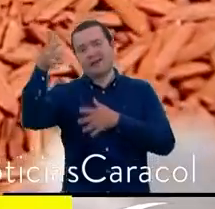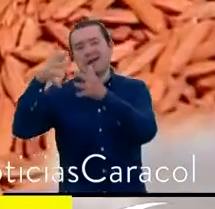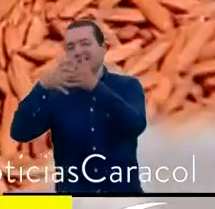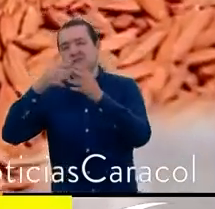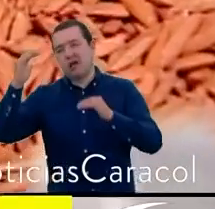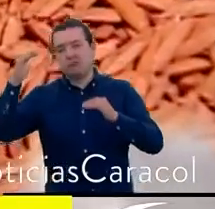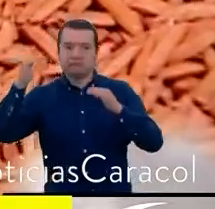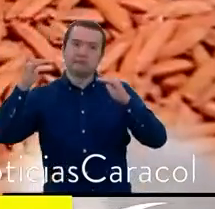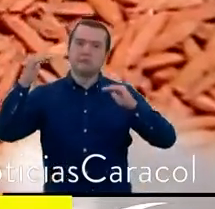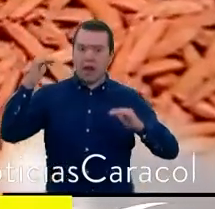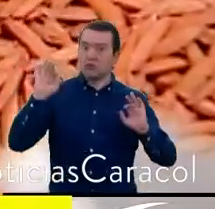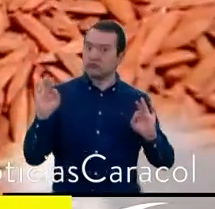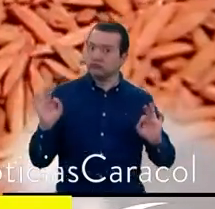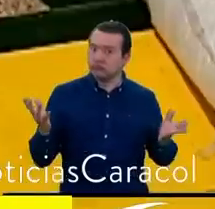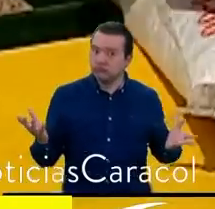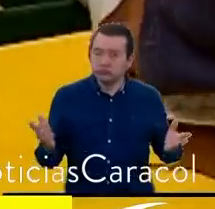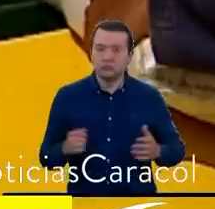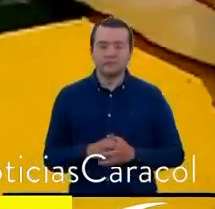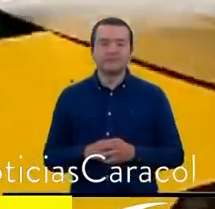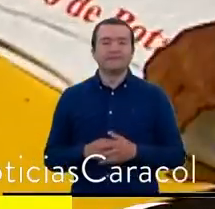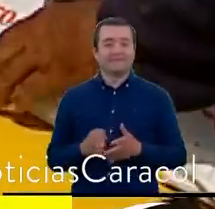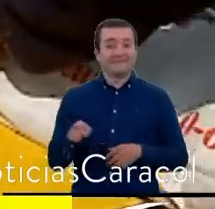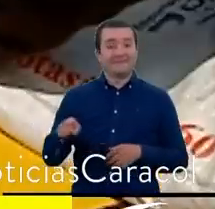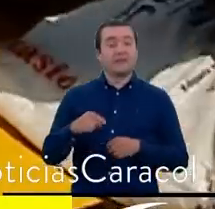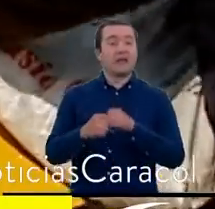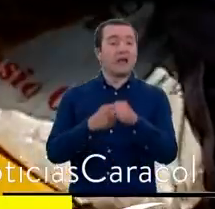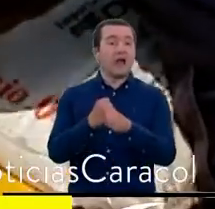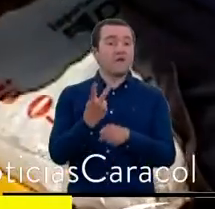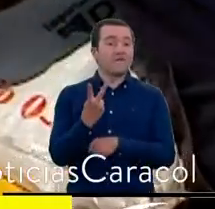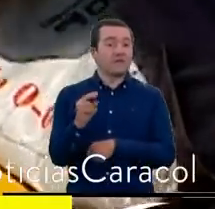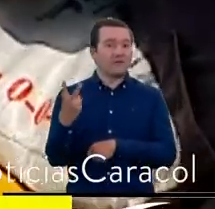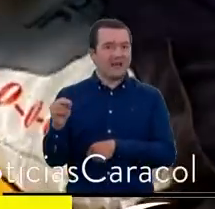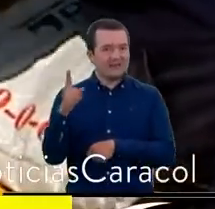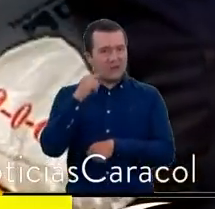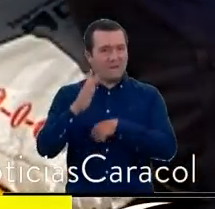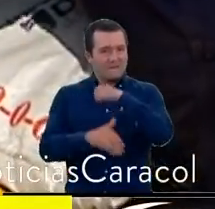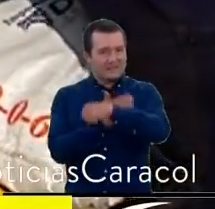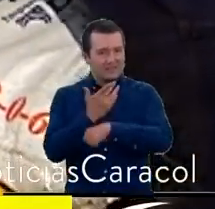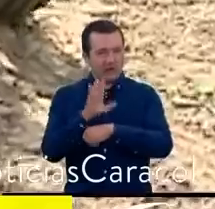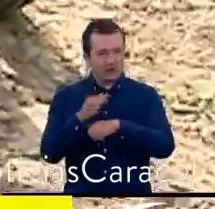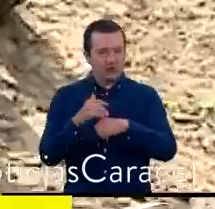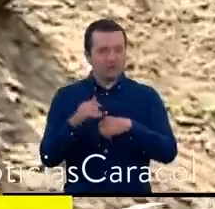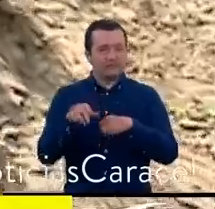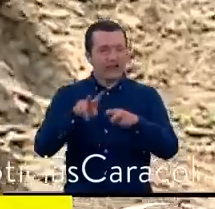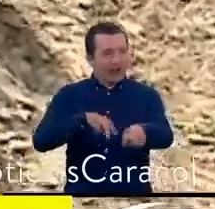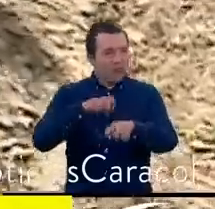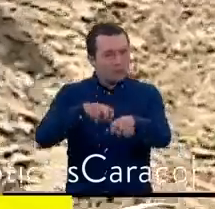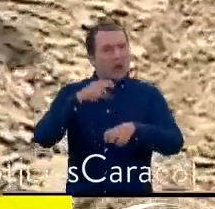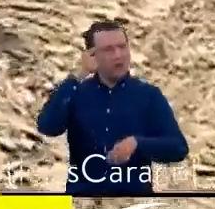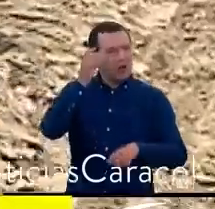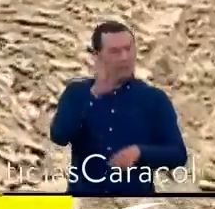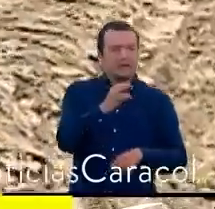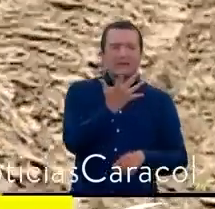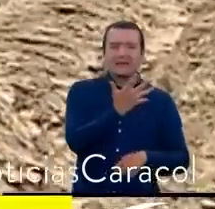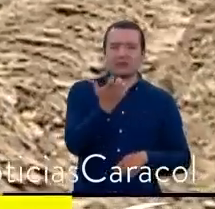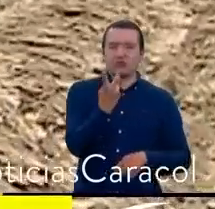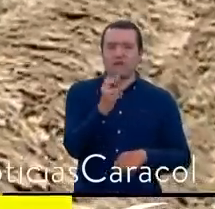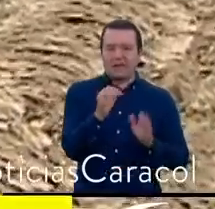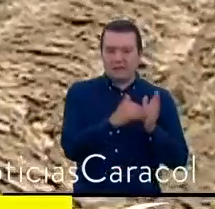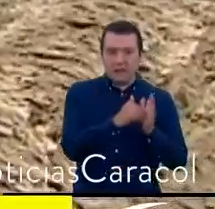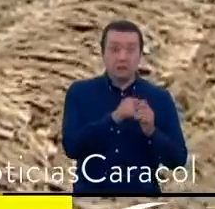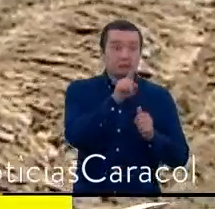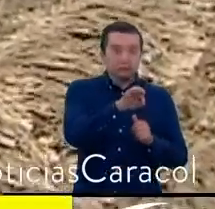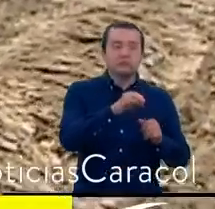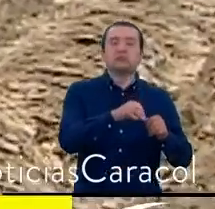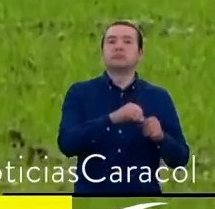El Ministerio de Agricultura señala que en el 2020 se esperaban 520 mil hectáreas sembradas, pero el campo colombiano logró sembrar 590